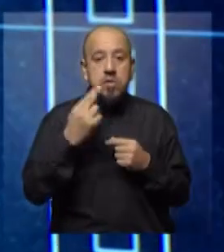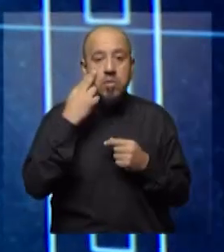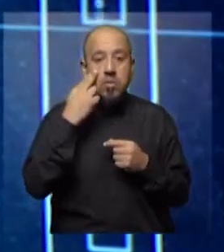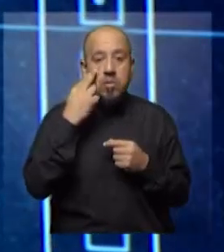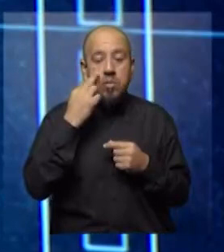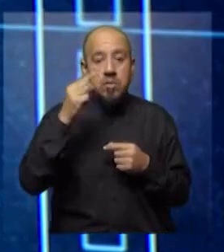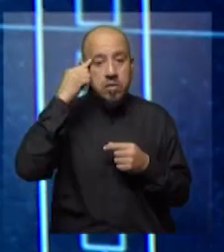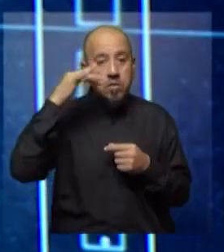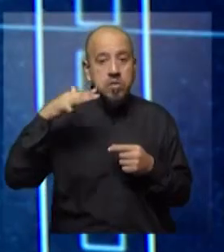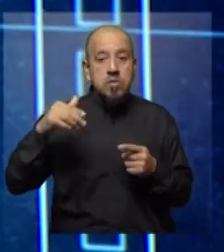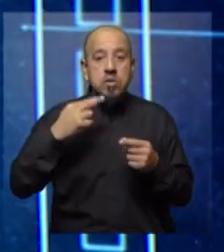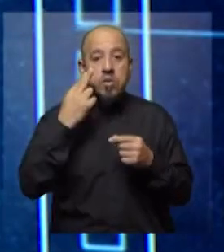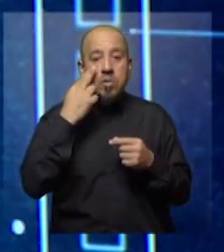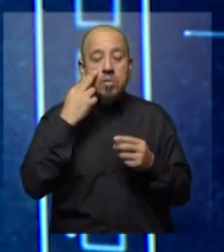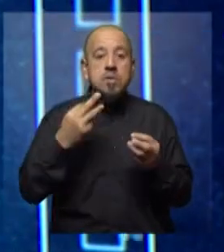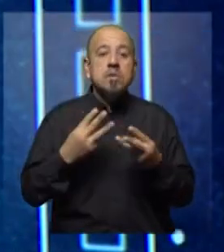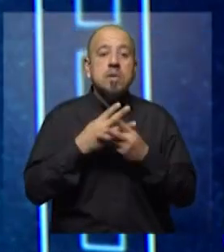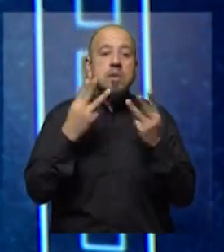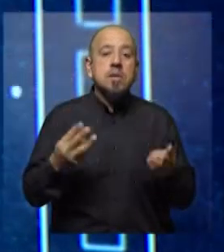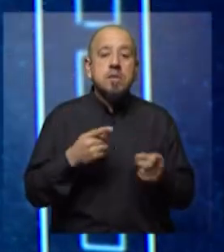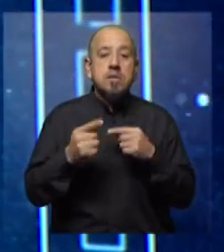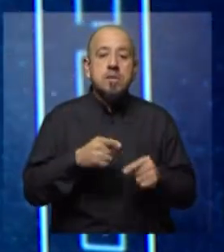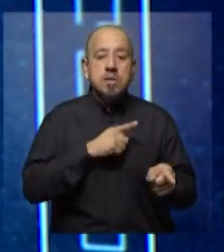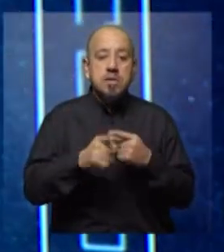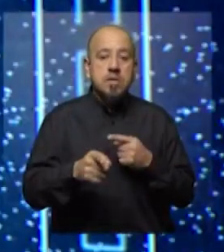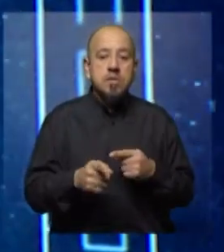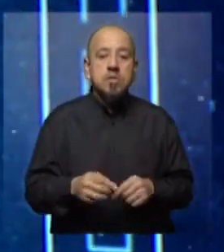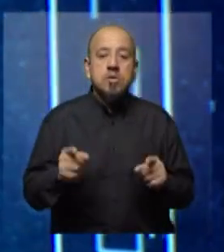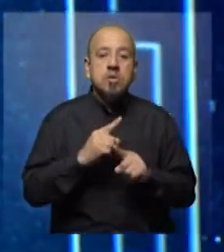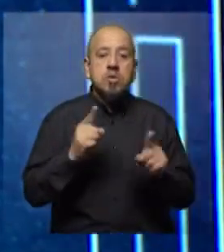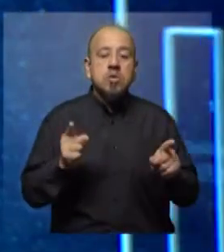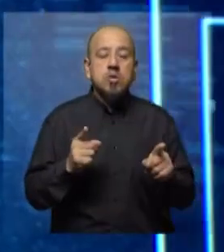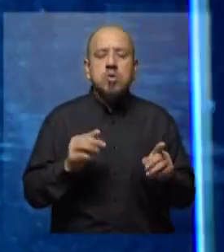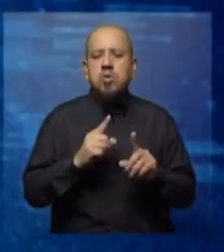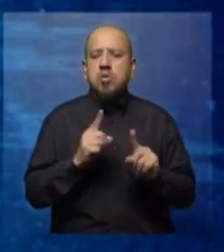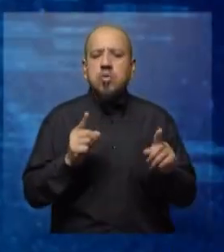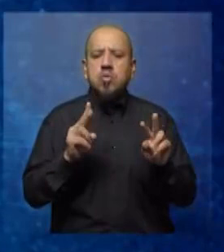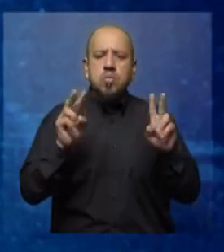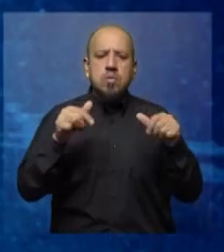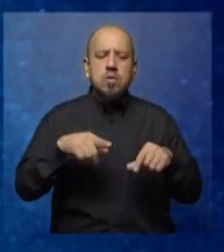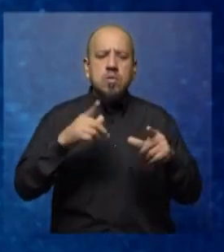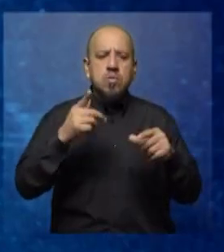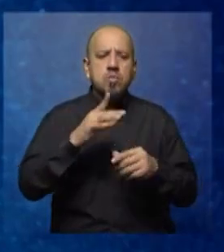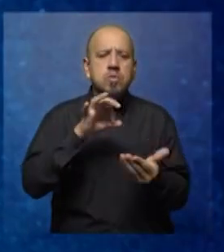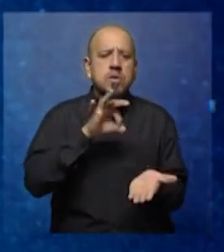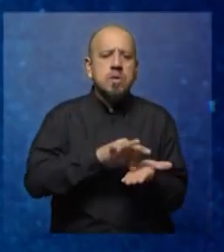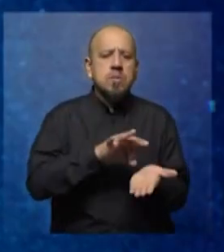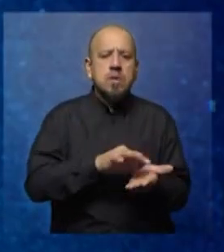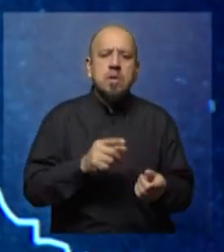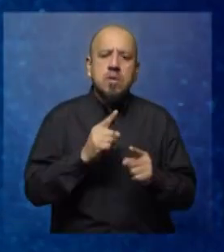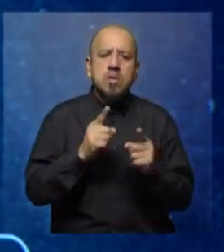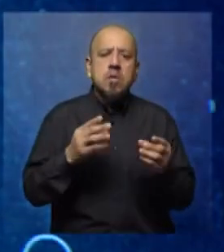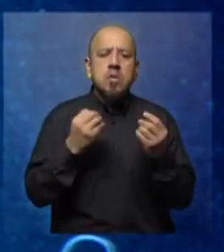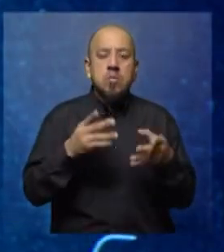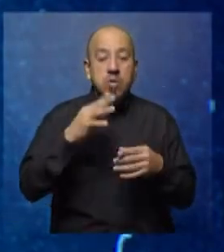filosóficos y los problemas en general directamente no con los lentes de un sistema porque justamente